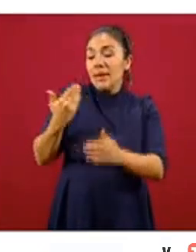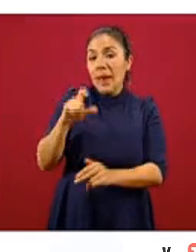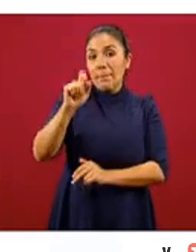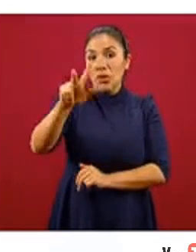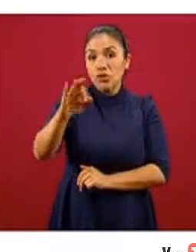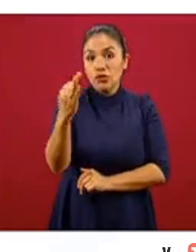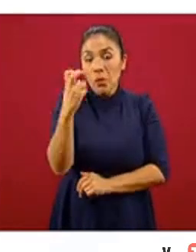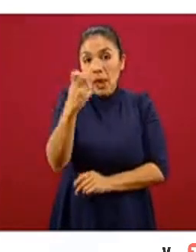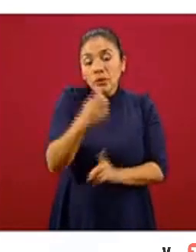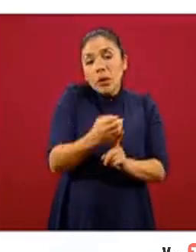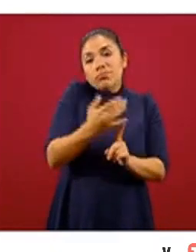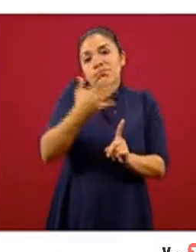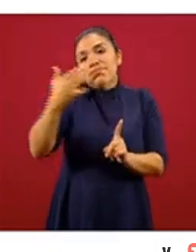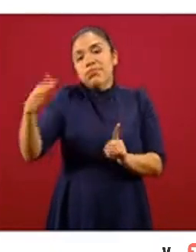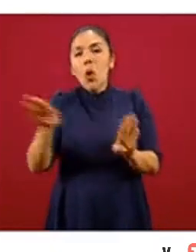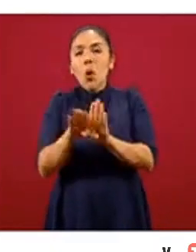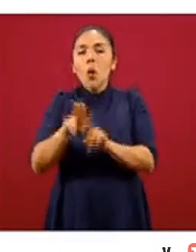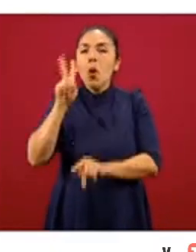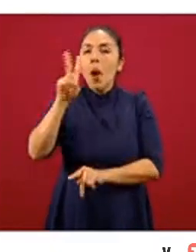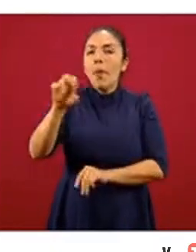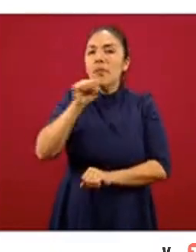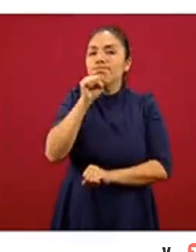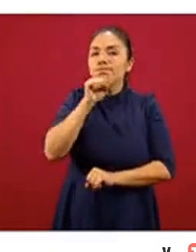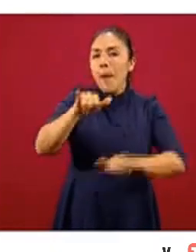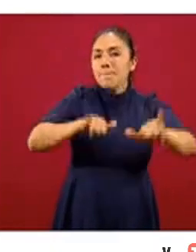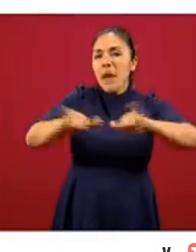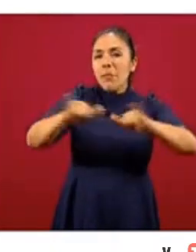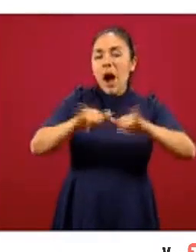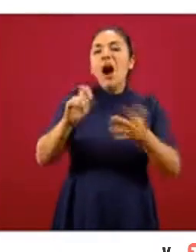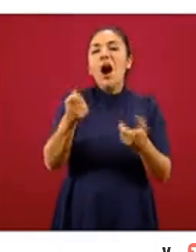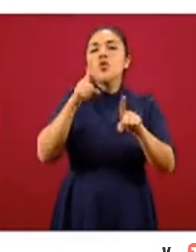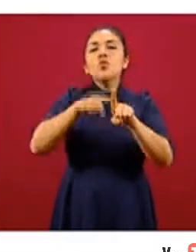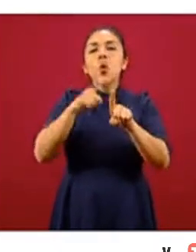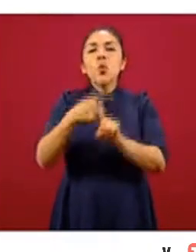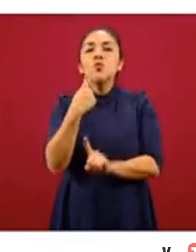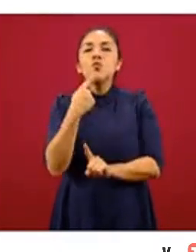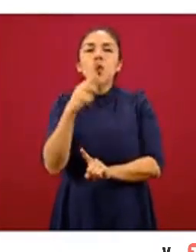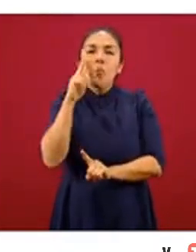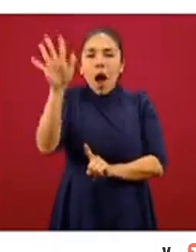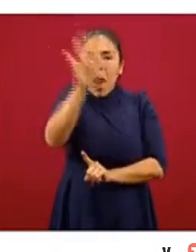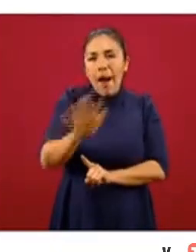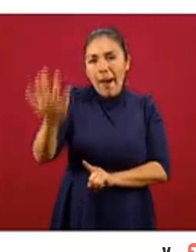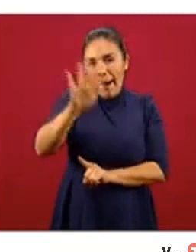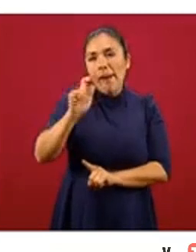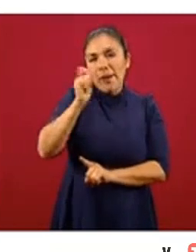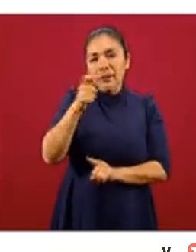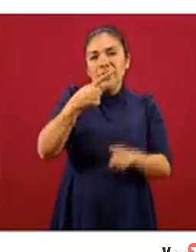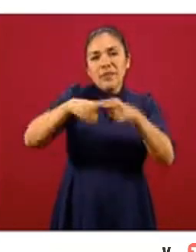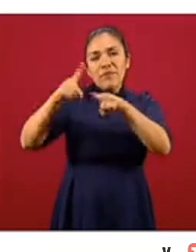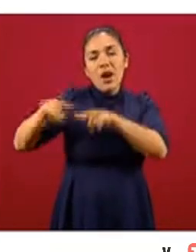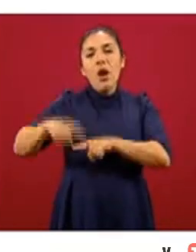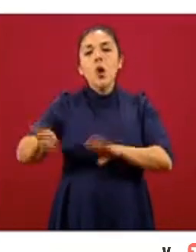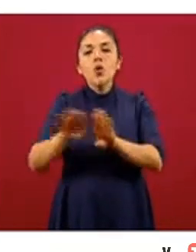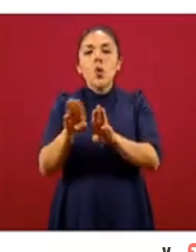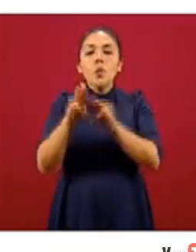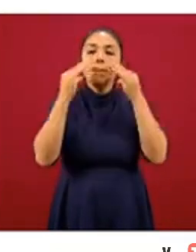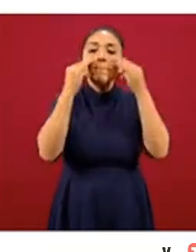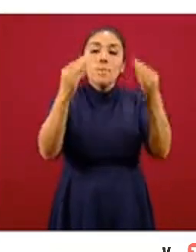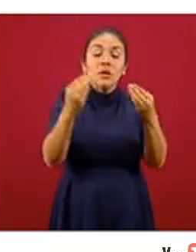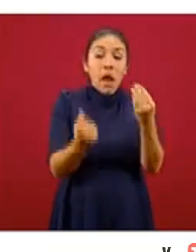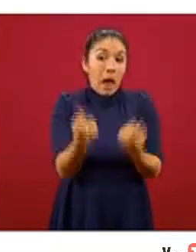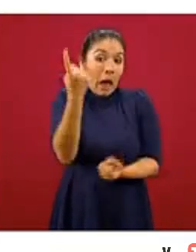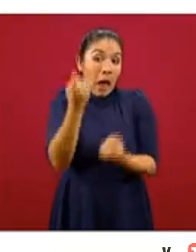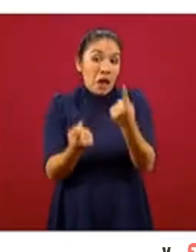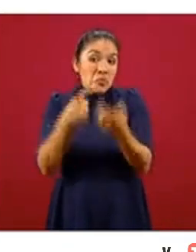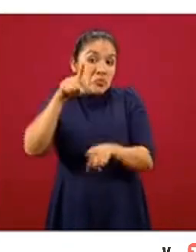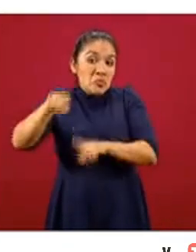se distribuye, como se ve en el mapa, de acuerdo a distintas tonalidades del rojo, en la escala que se muestra ahí. En algunas regiones,